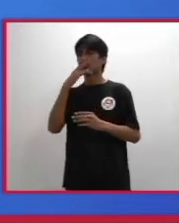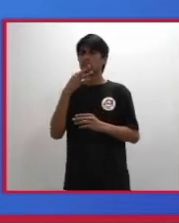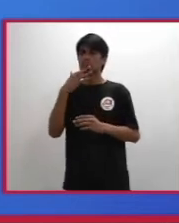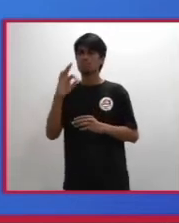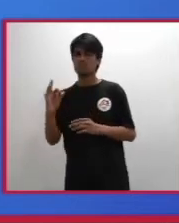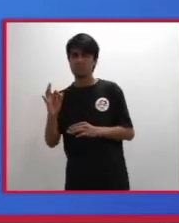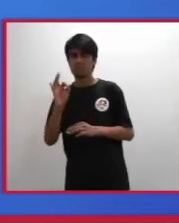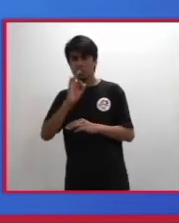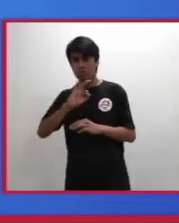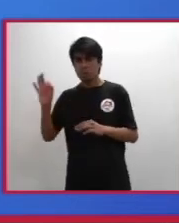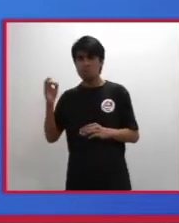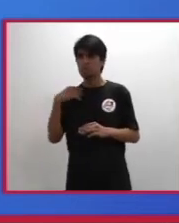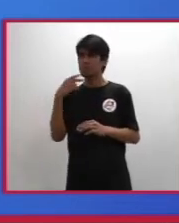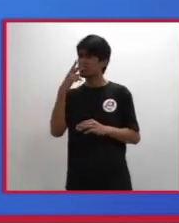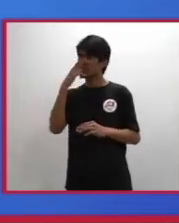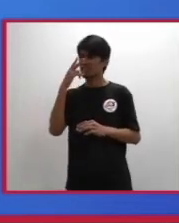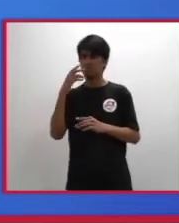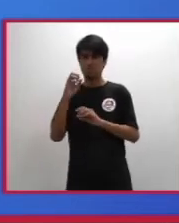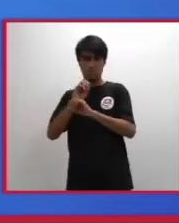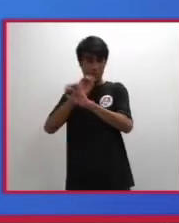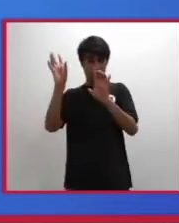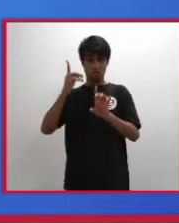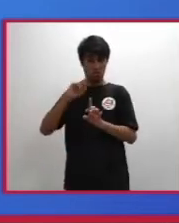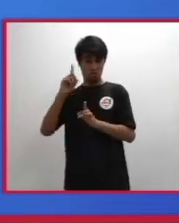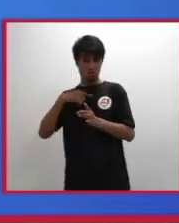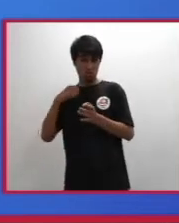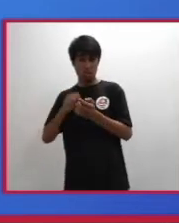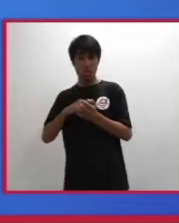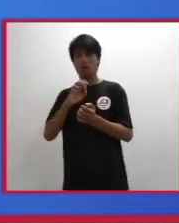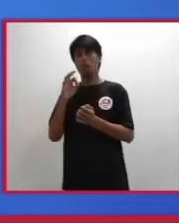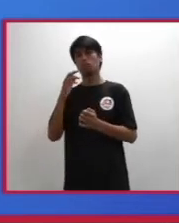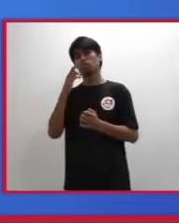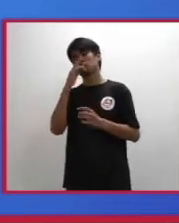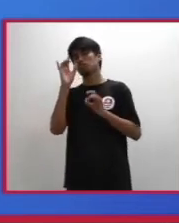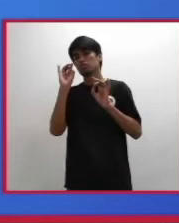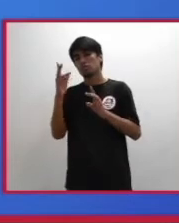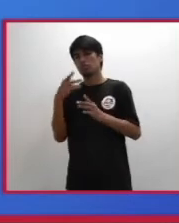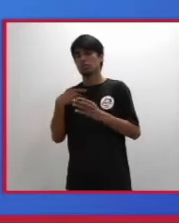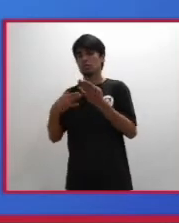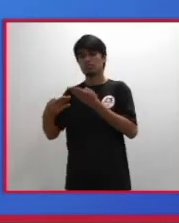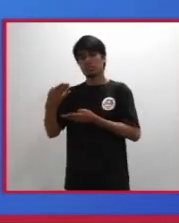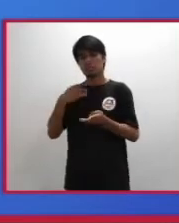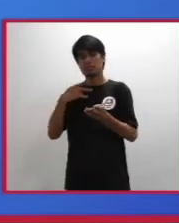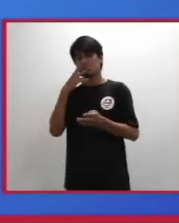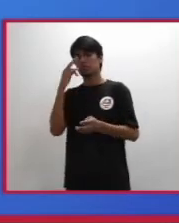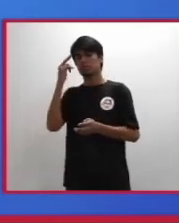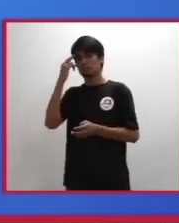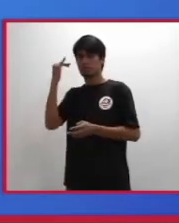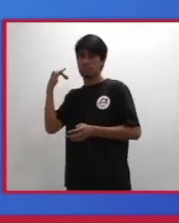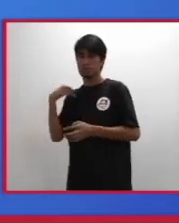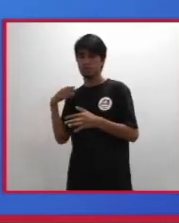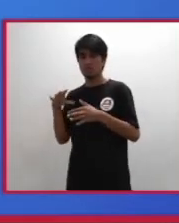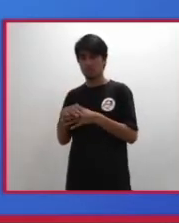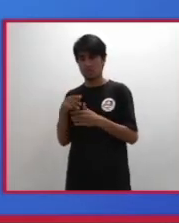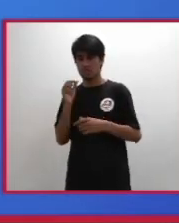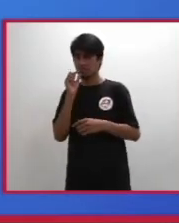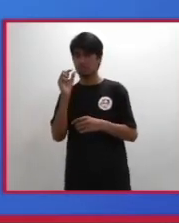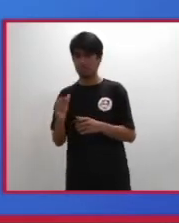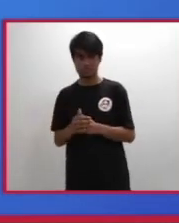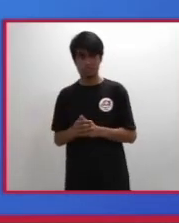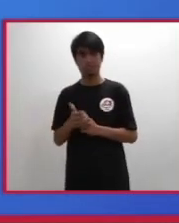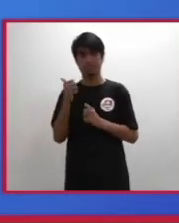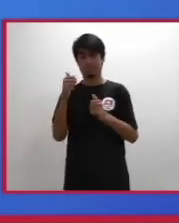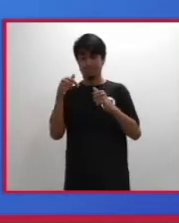comentarios o simplemente compartir con nosotros sus experiencias. Bueno,